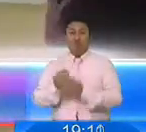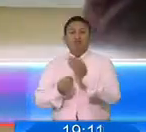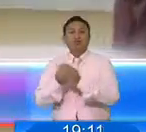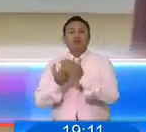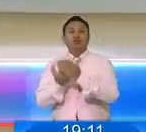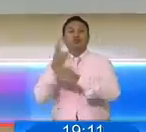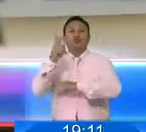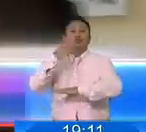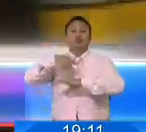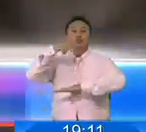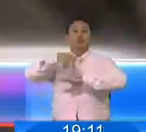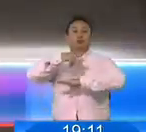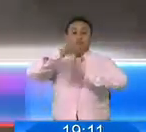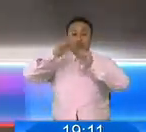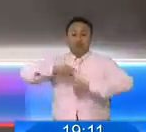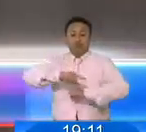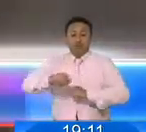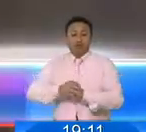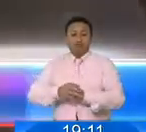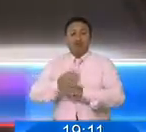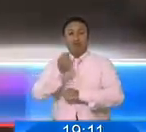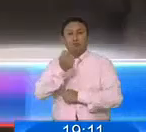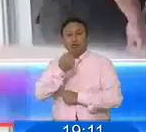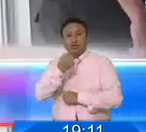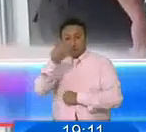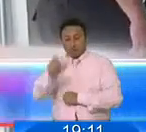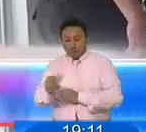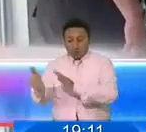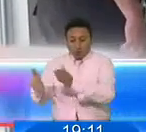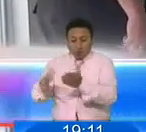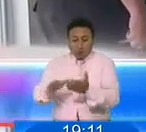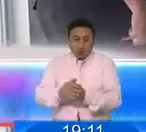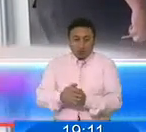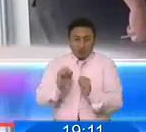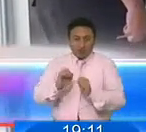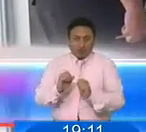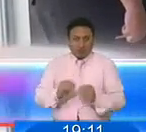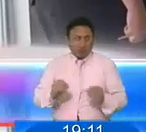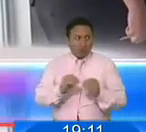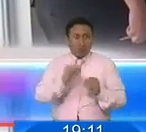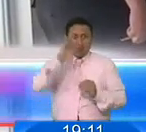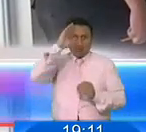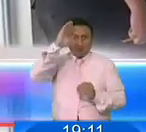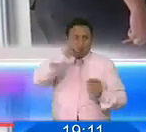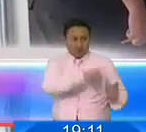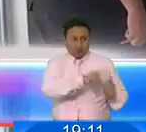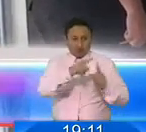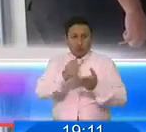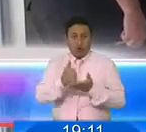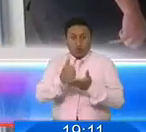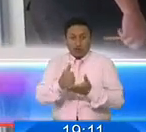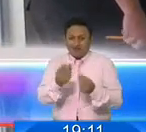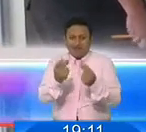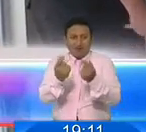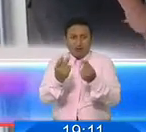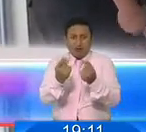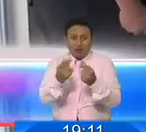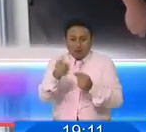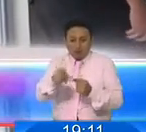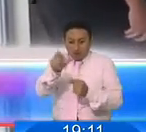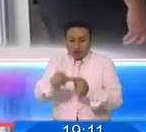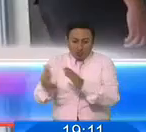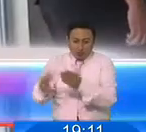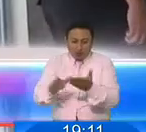carrera que se especialista en medicina forense para así poder contar con más personal capacitado y que esto ayude a solucionar de una manera más rápida